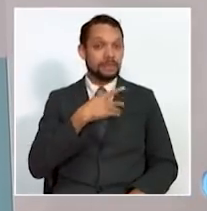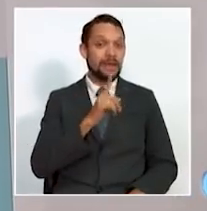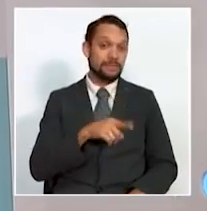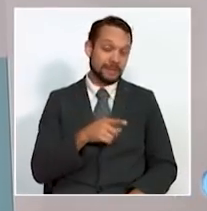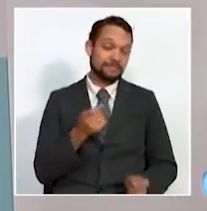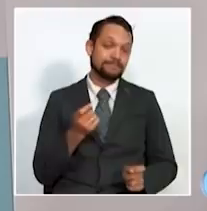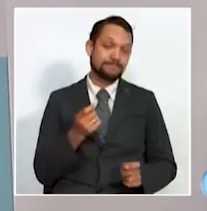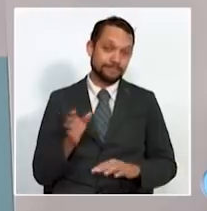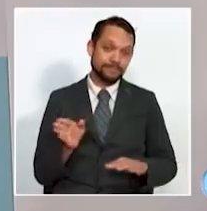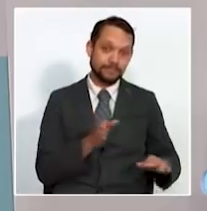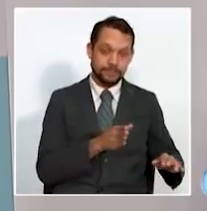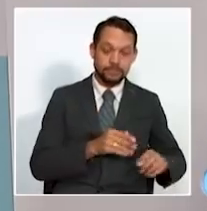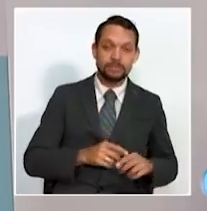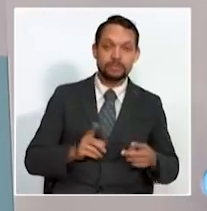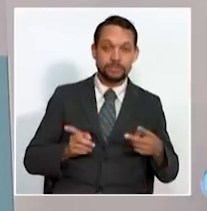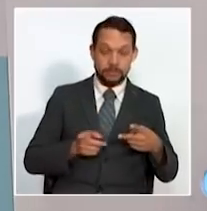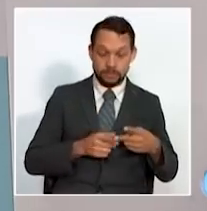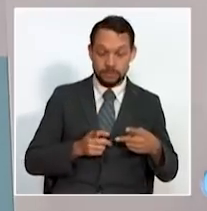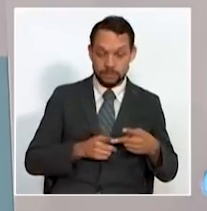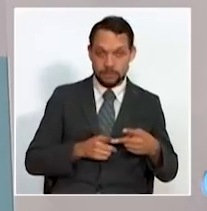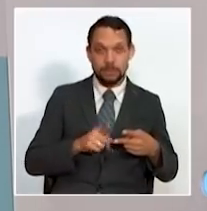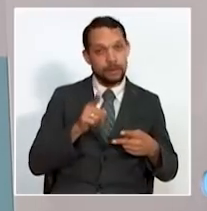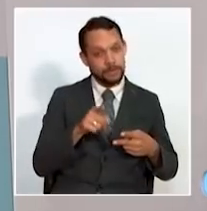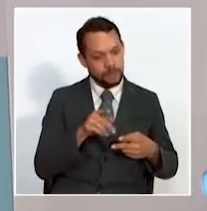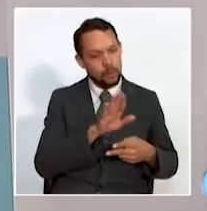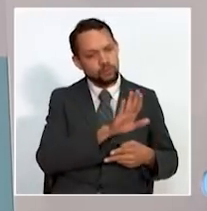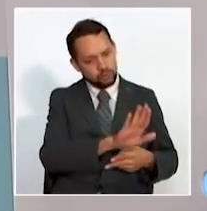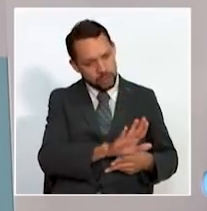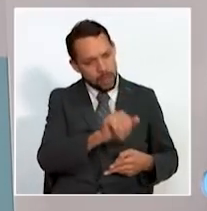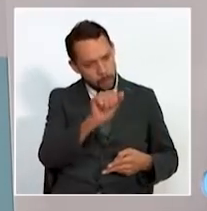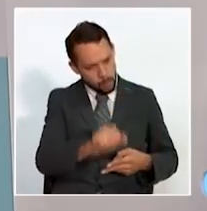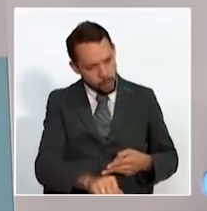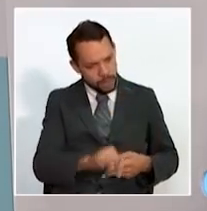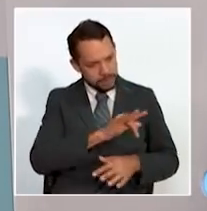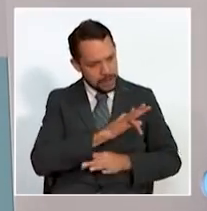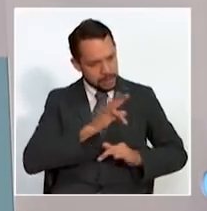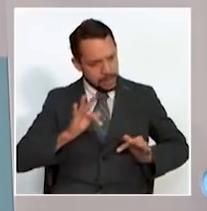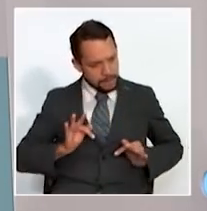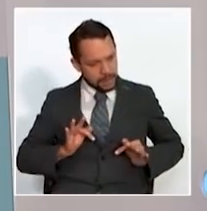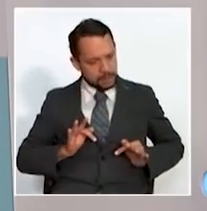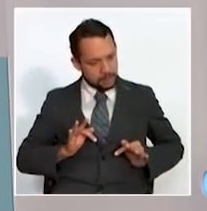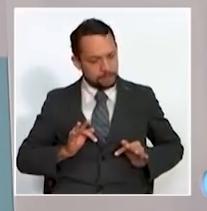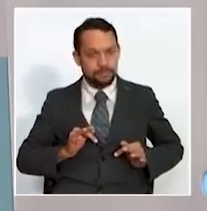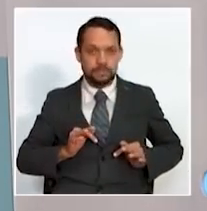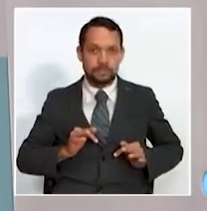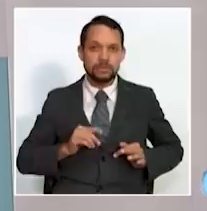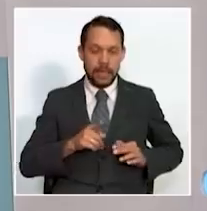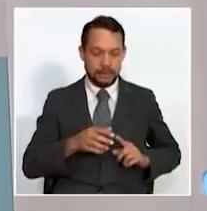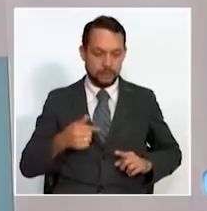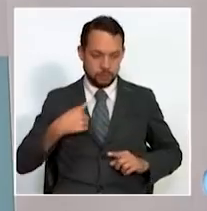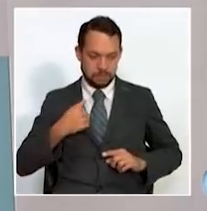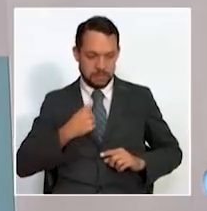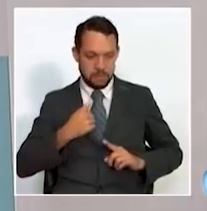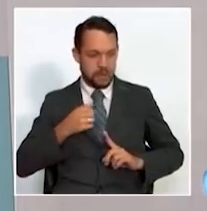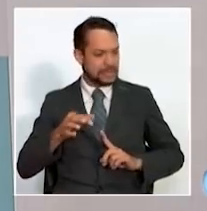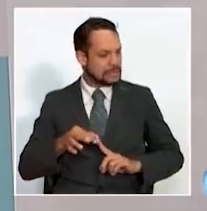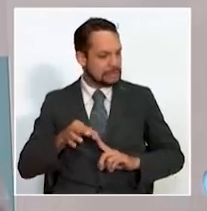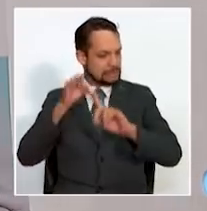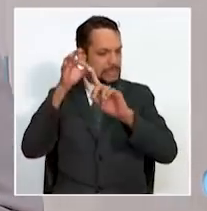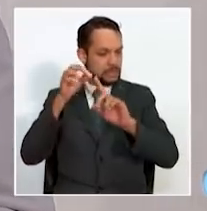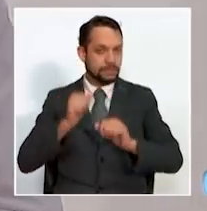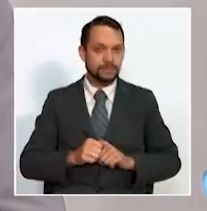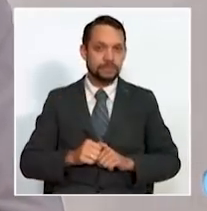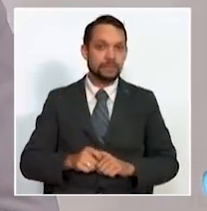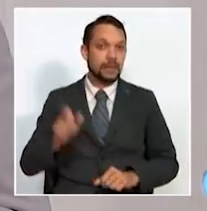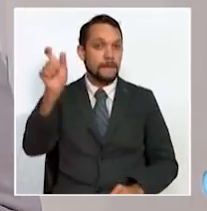otra parte al paciente y le digo, usted se puede rehabilitar. Y de aquí sale también lo de mi especialidad, es que cuando llega el paciente